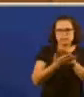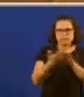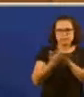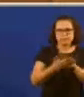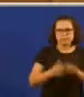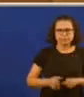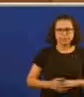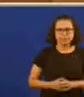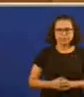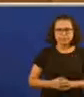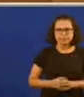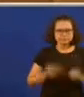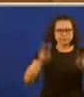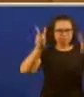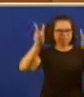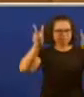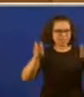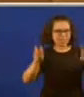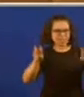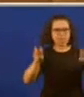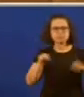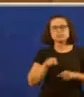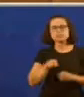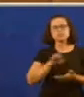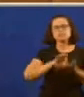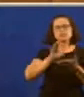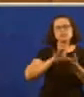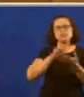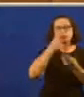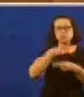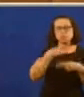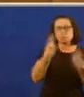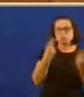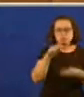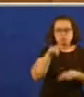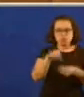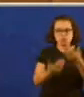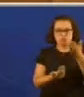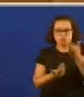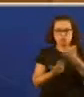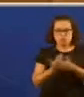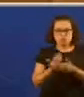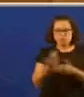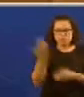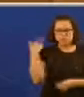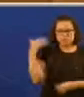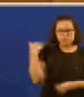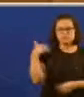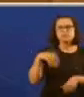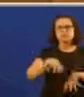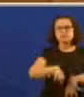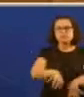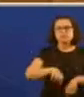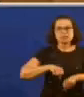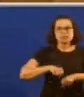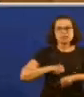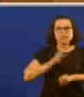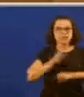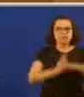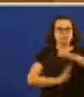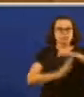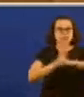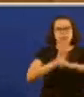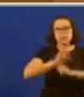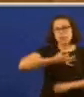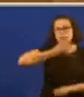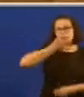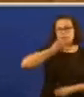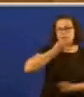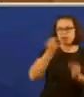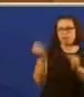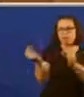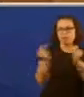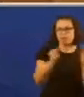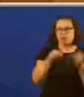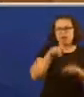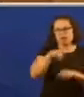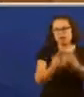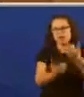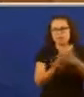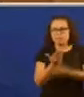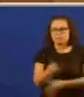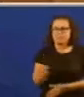Nesta materia, vostede, dixo no debate de investidura e, en certa maneira, volveu non a deciros pola maña,